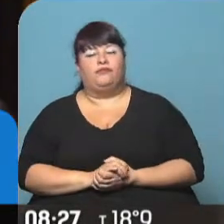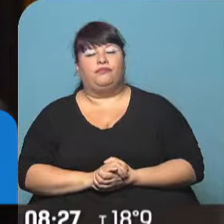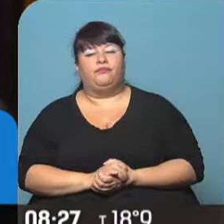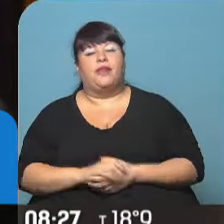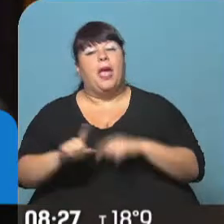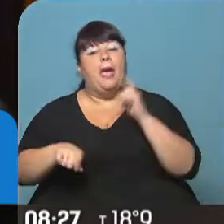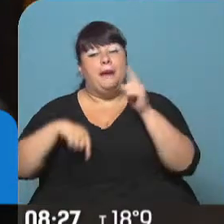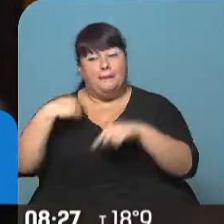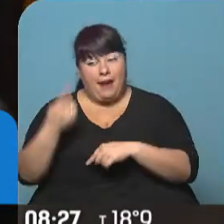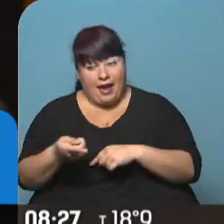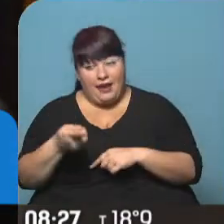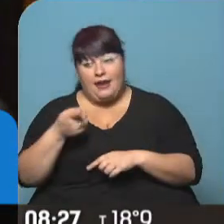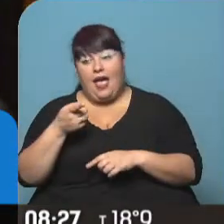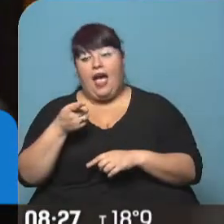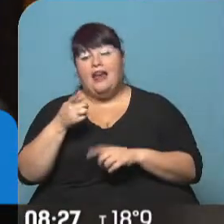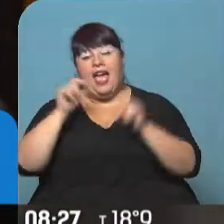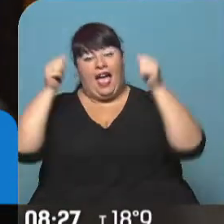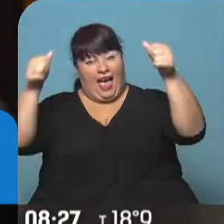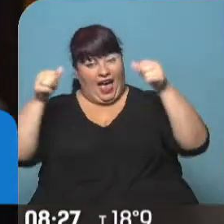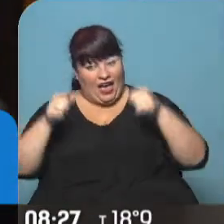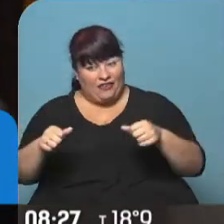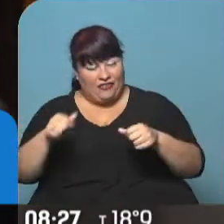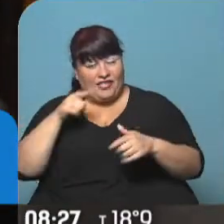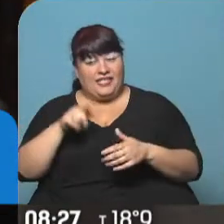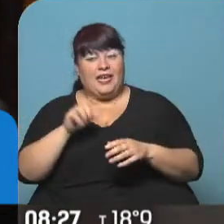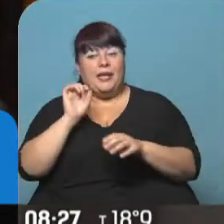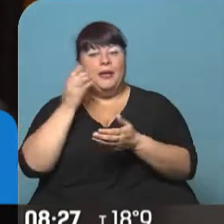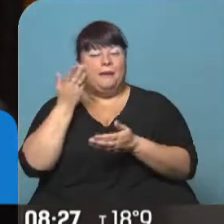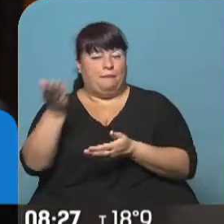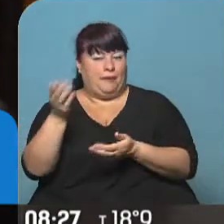y al otro día los afiches que él había